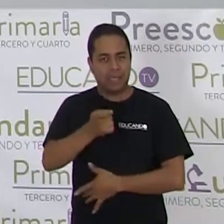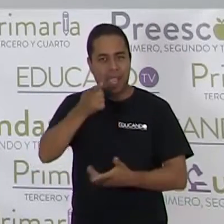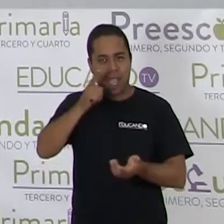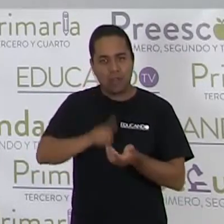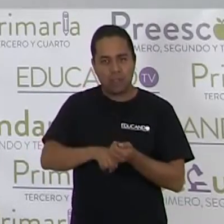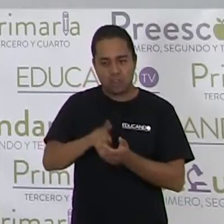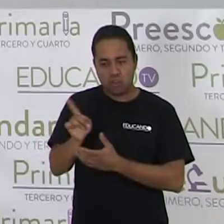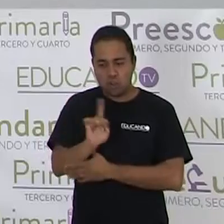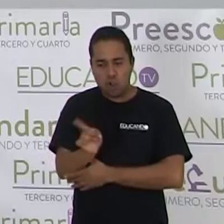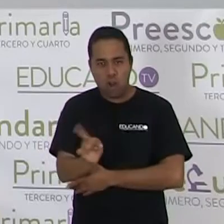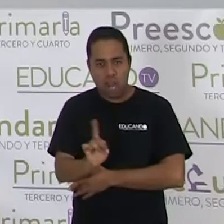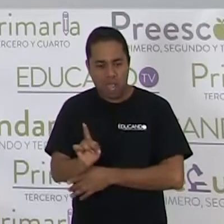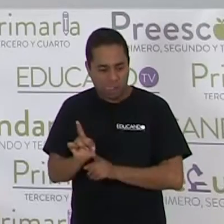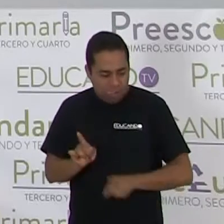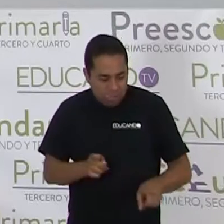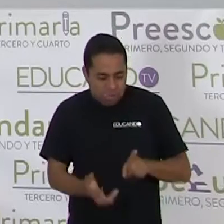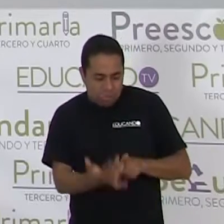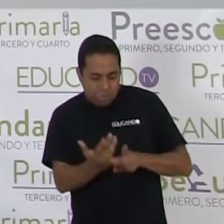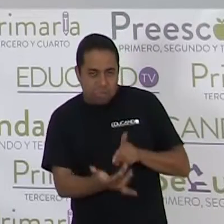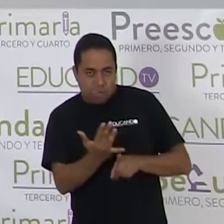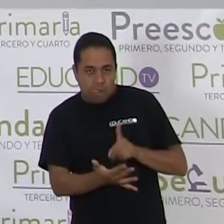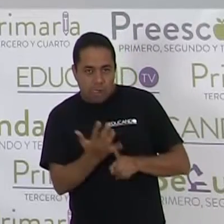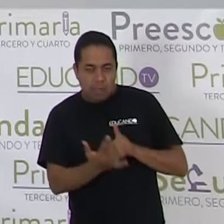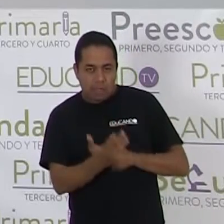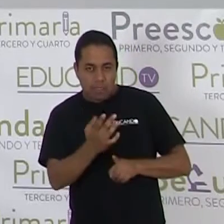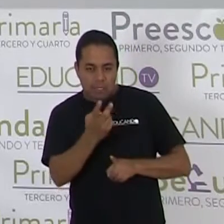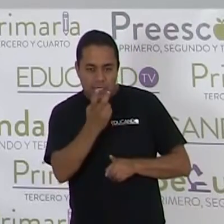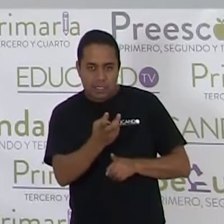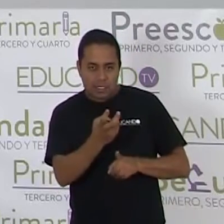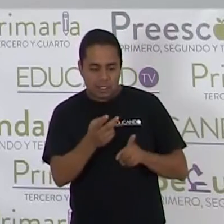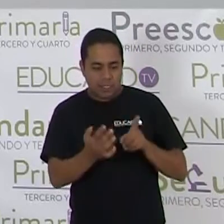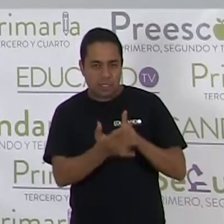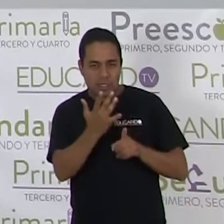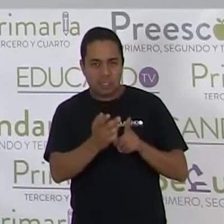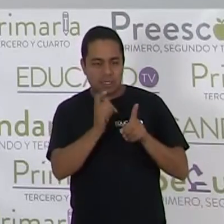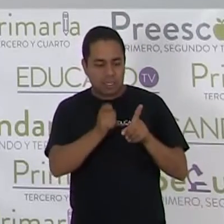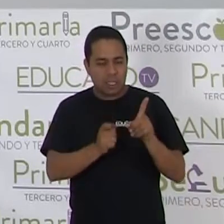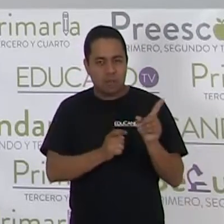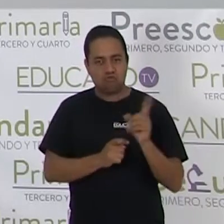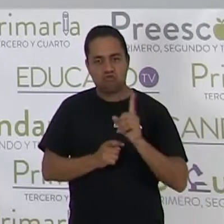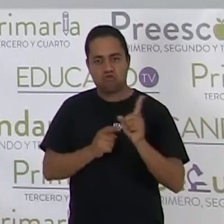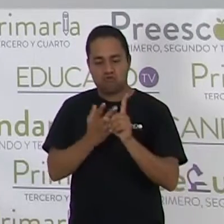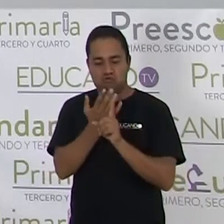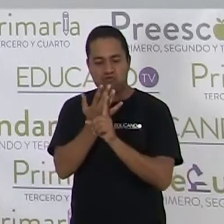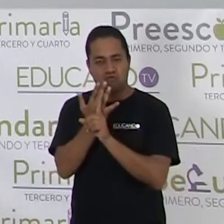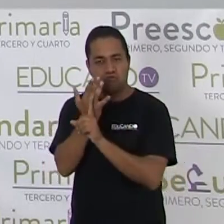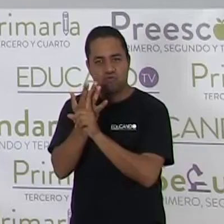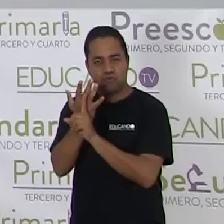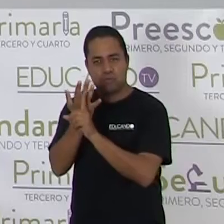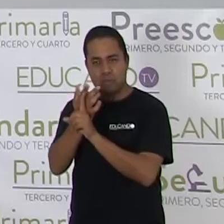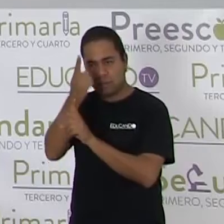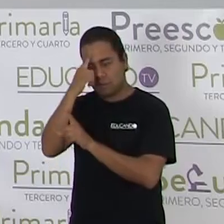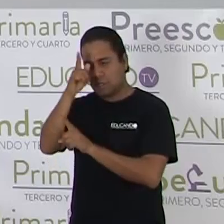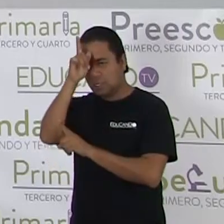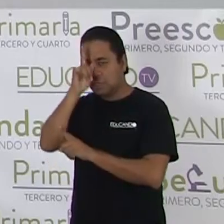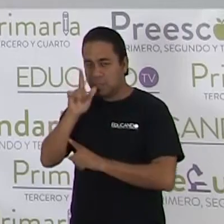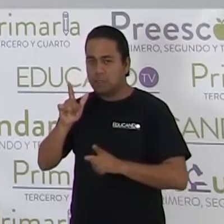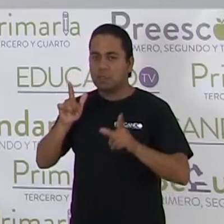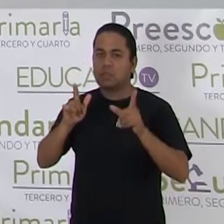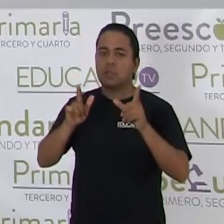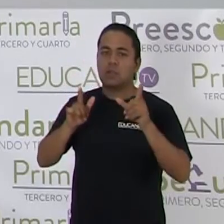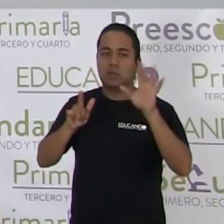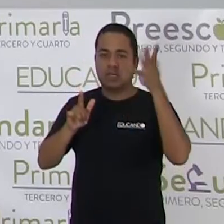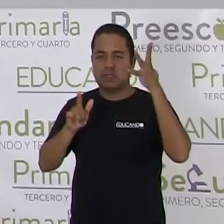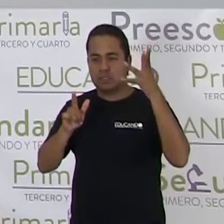cola a la hoguera y de este modo obtuvo fuego para que el sol y la luna